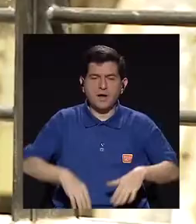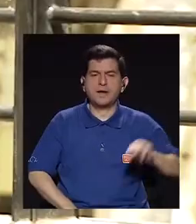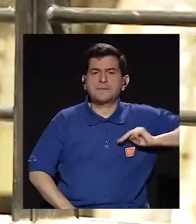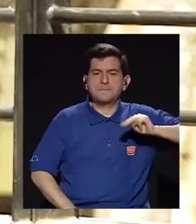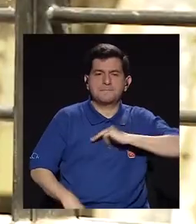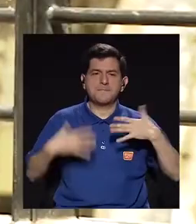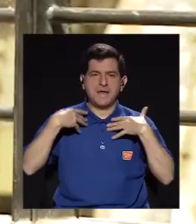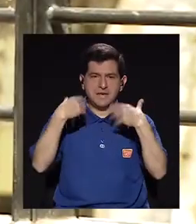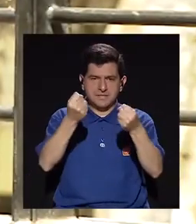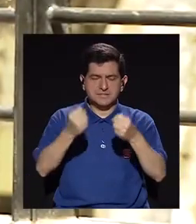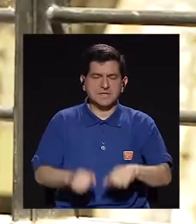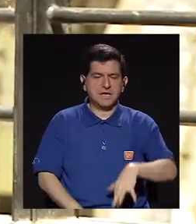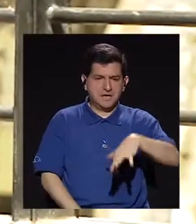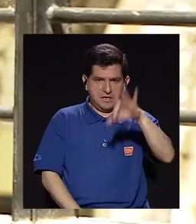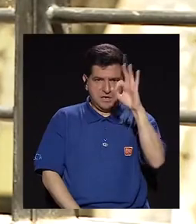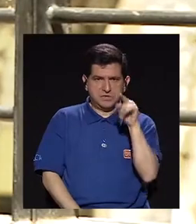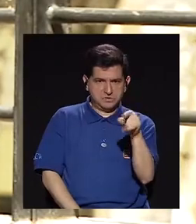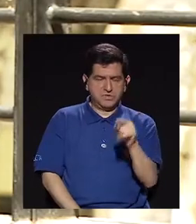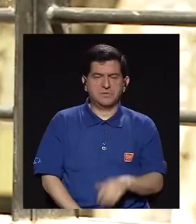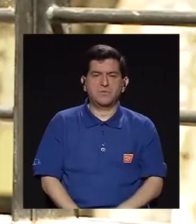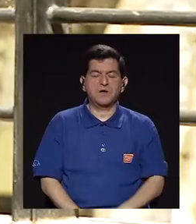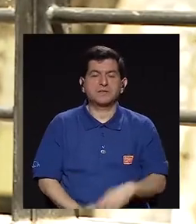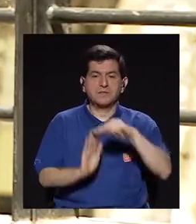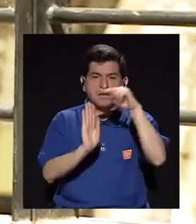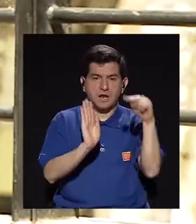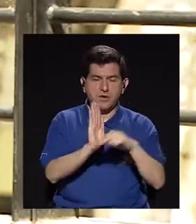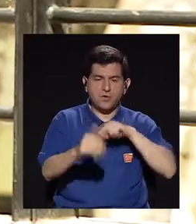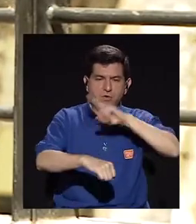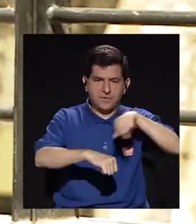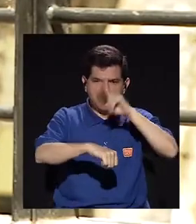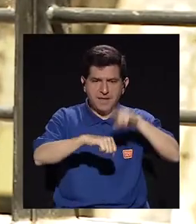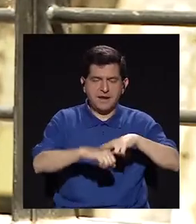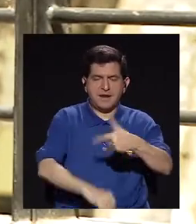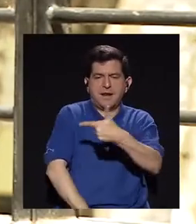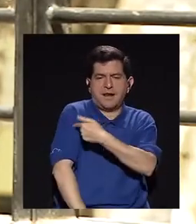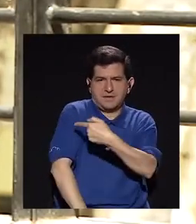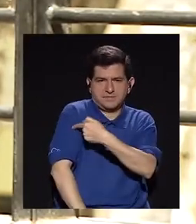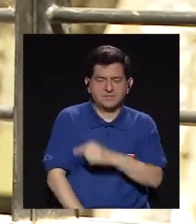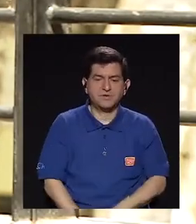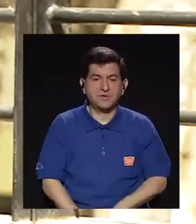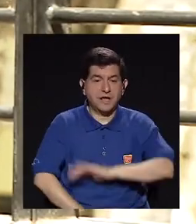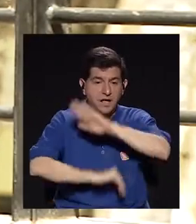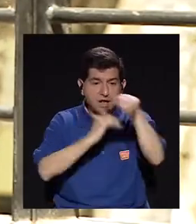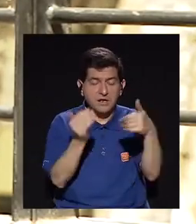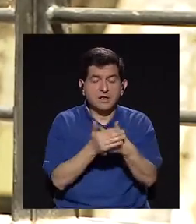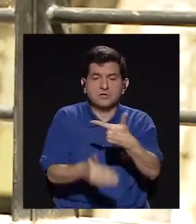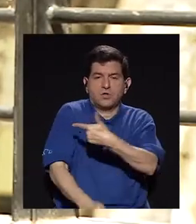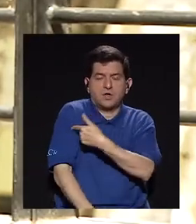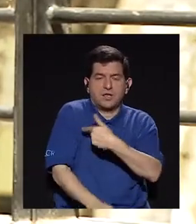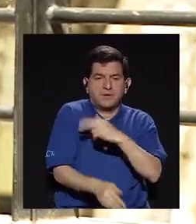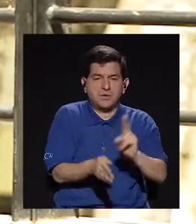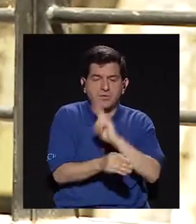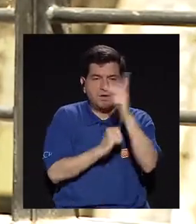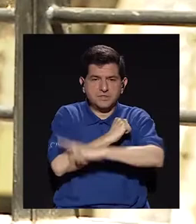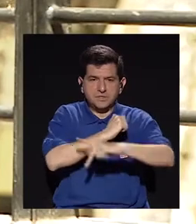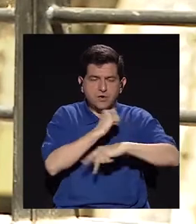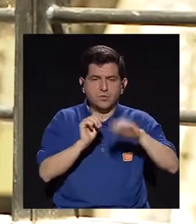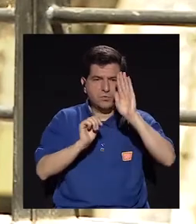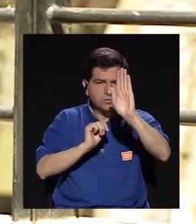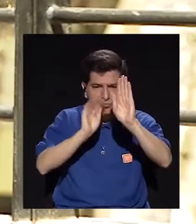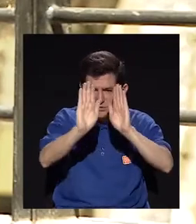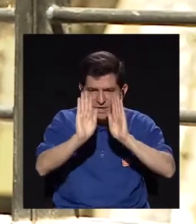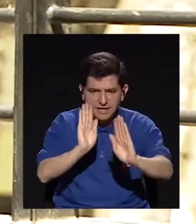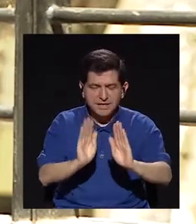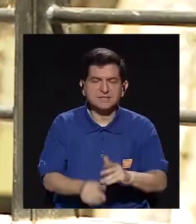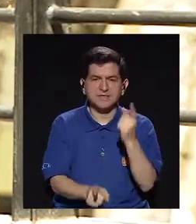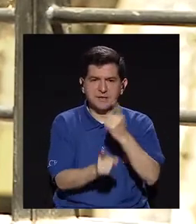Salud se puede conseguir lo que es la norma nacional de vacunación. Ahí vienen todas las vacunas que se utilizan en el país, cuáles son los